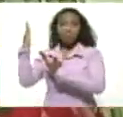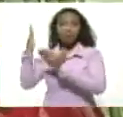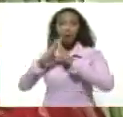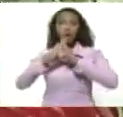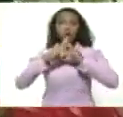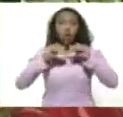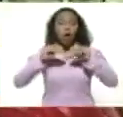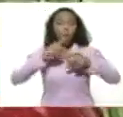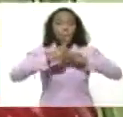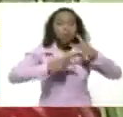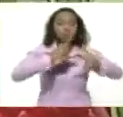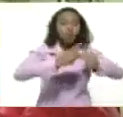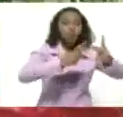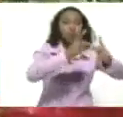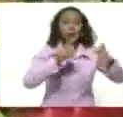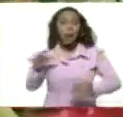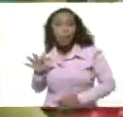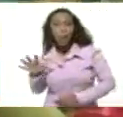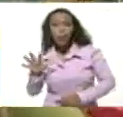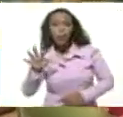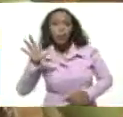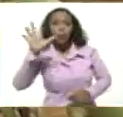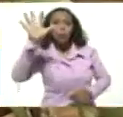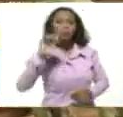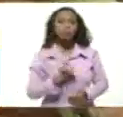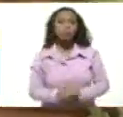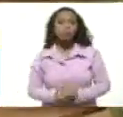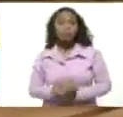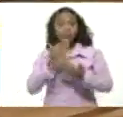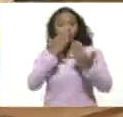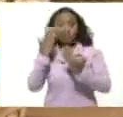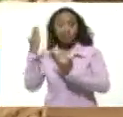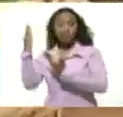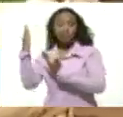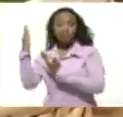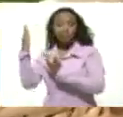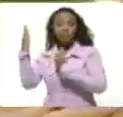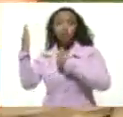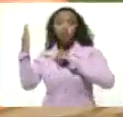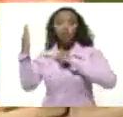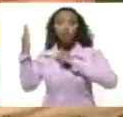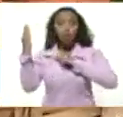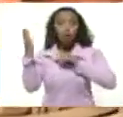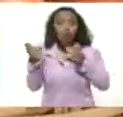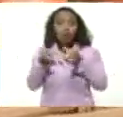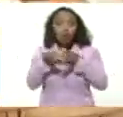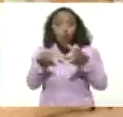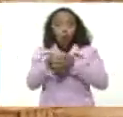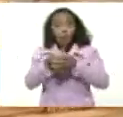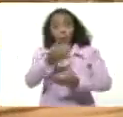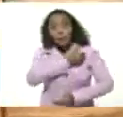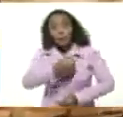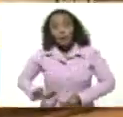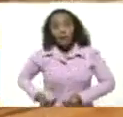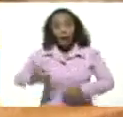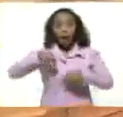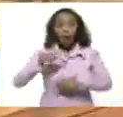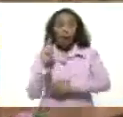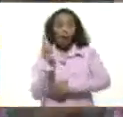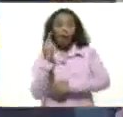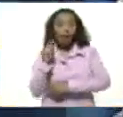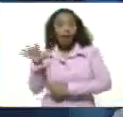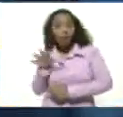Repano, todo lo que produce Galipán. Nosotros somos una comuna, presidente, también en el eje del Parque Nacional